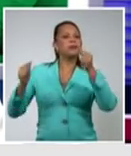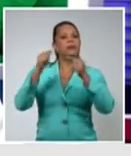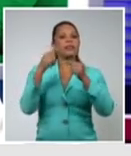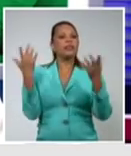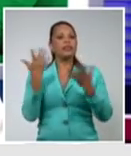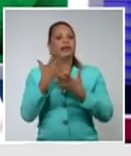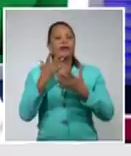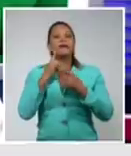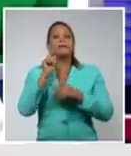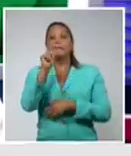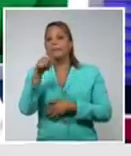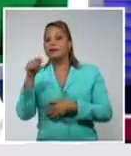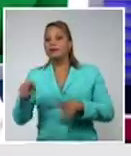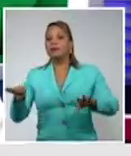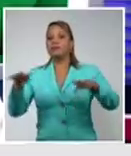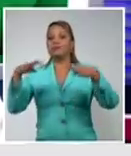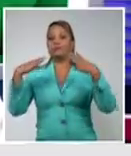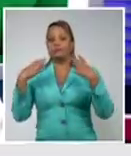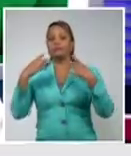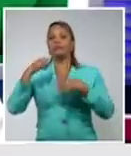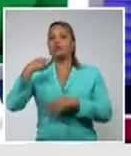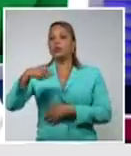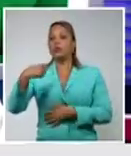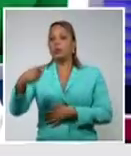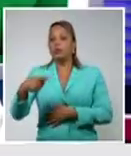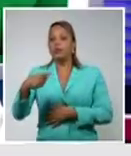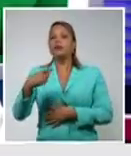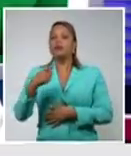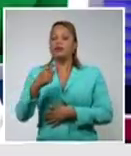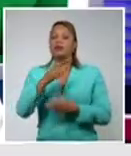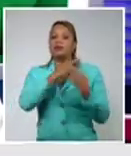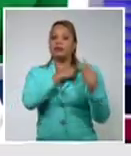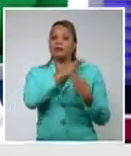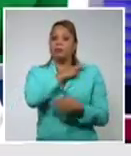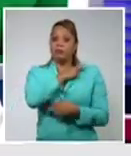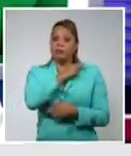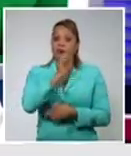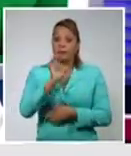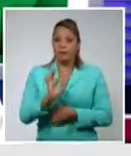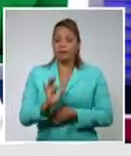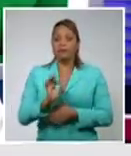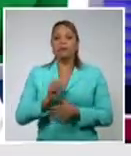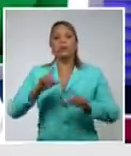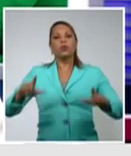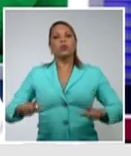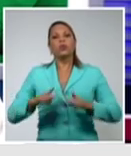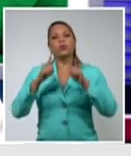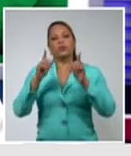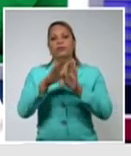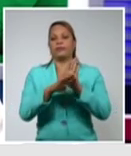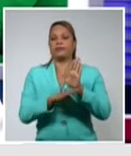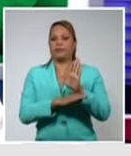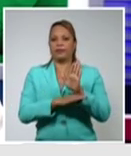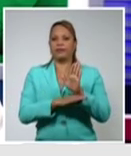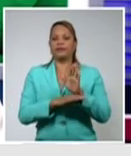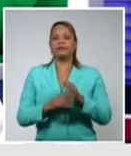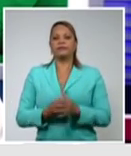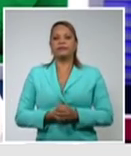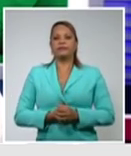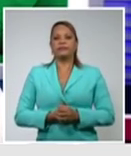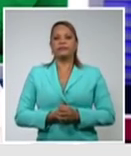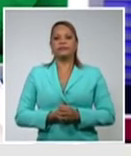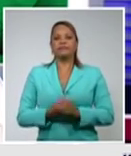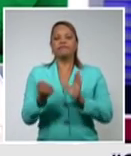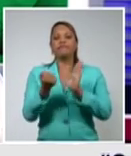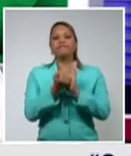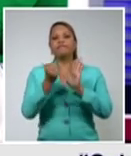escuchan esta conferencia y que responsablemente cumplen con las medidas que están